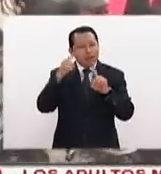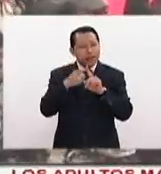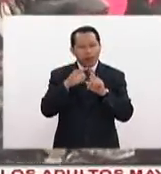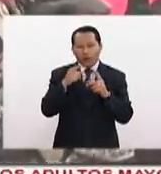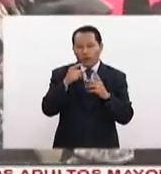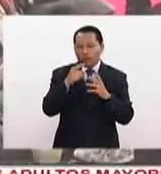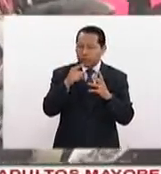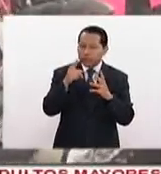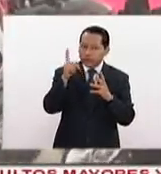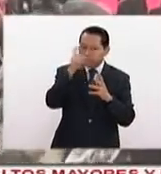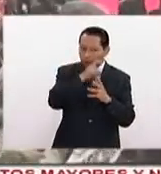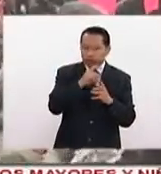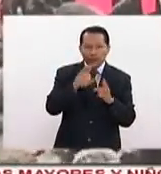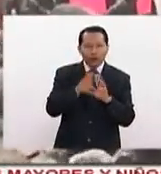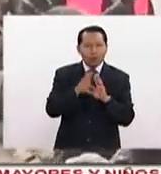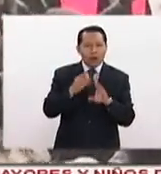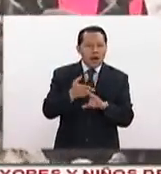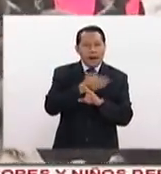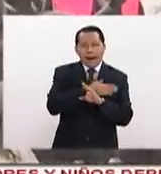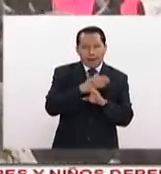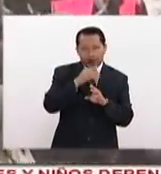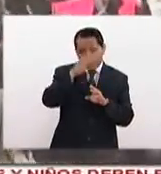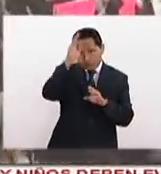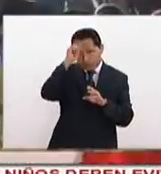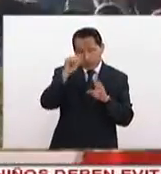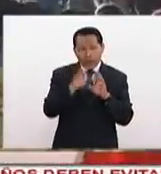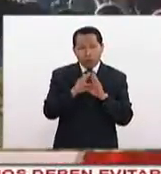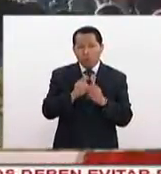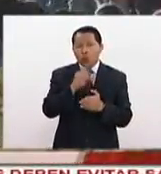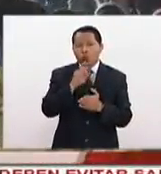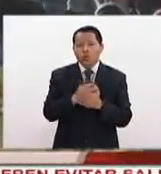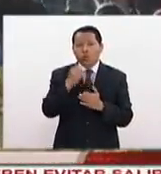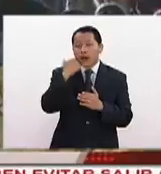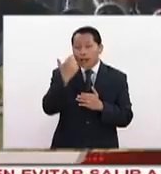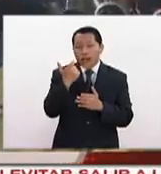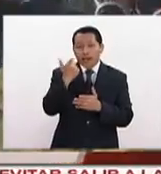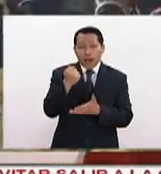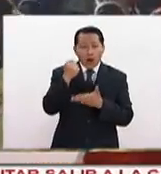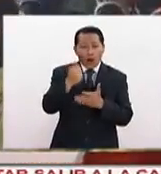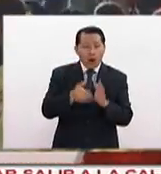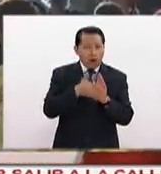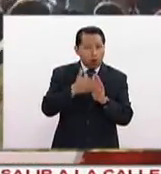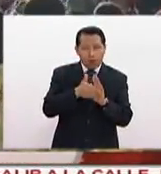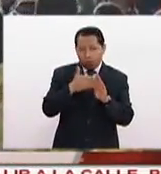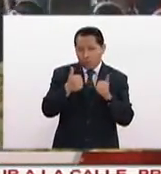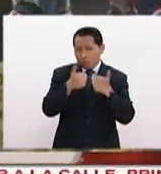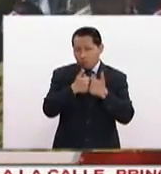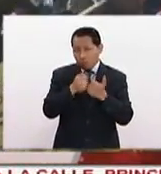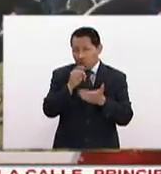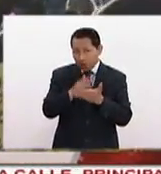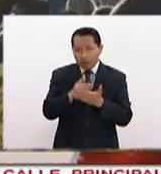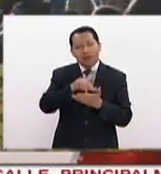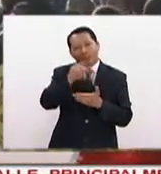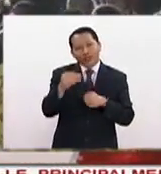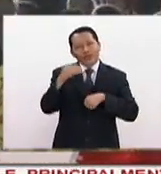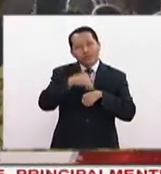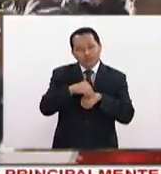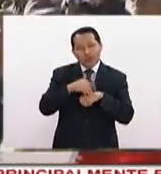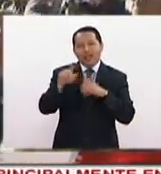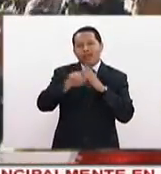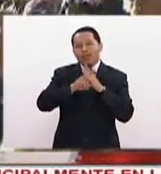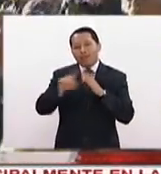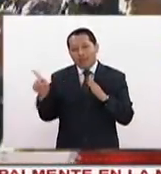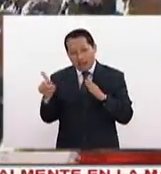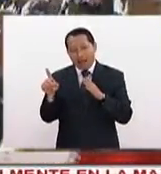mitad del río. Cuando inicialmente, se acordarán, era simplemente que quería el dinero del muro y así lo dijo, Después le agregó el tema de la